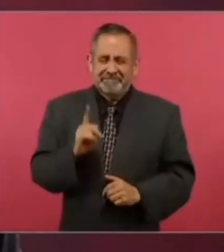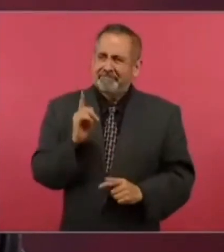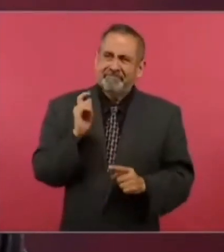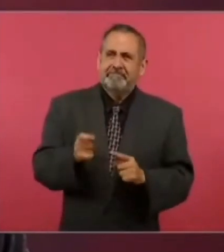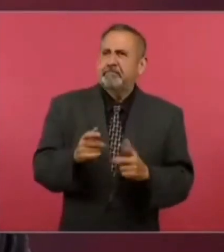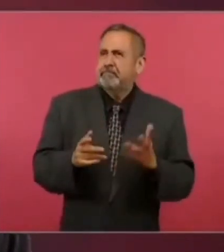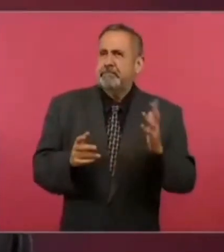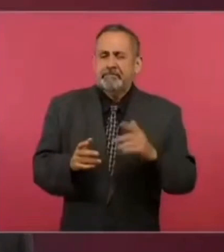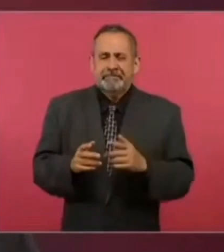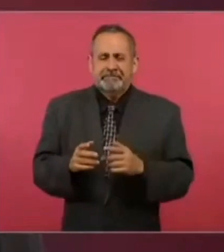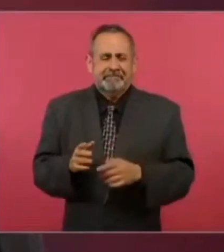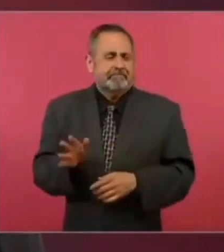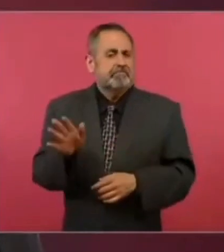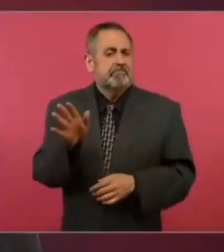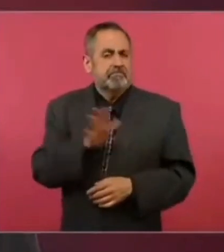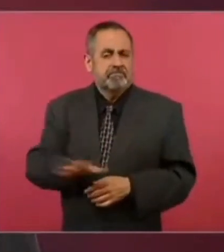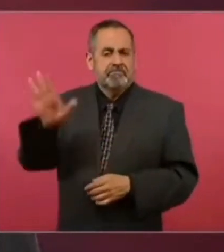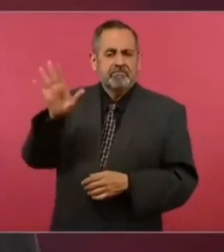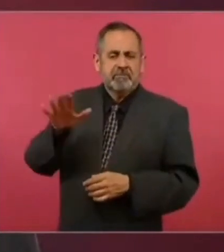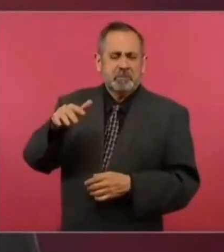algo excepcional.